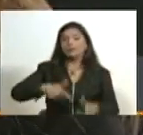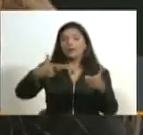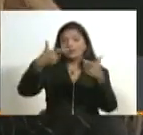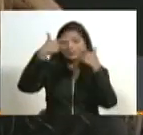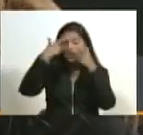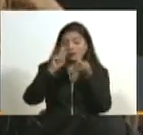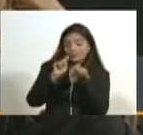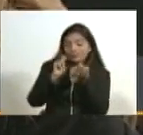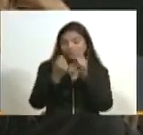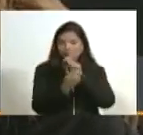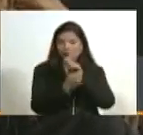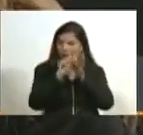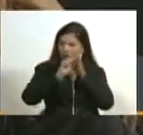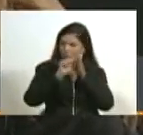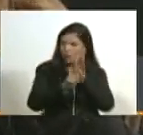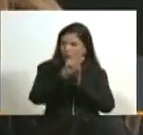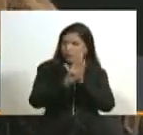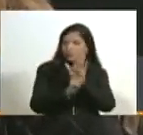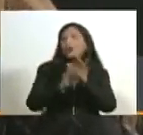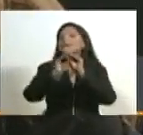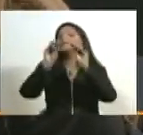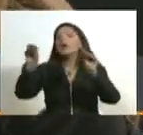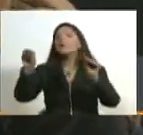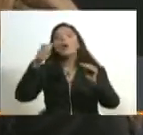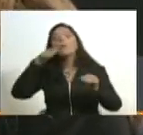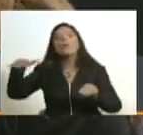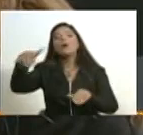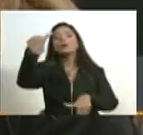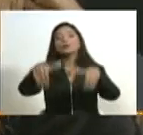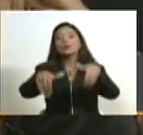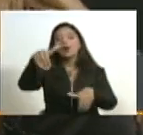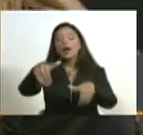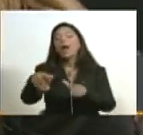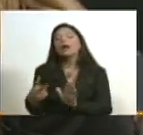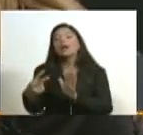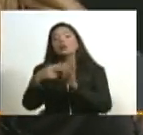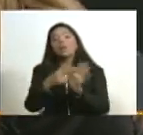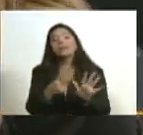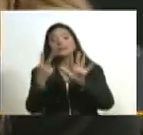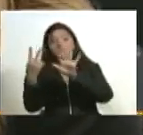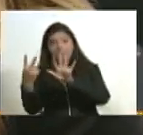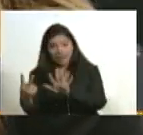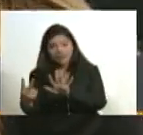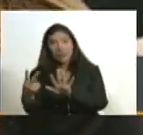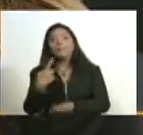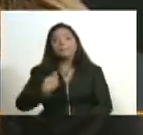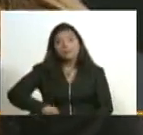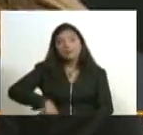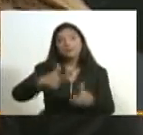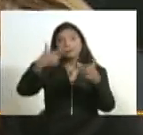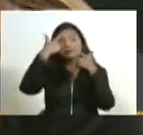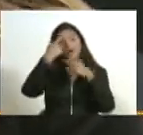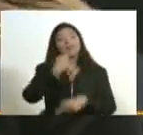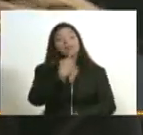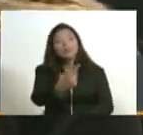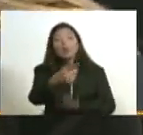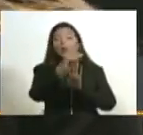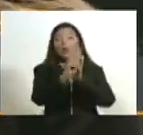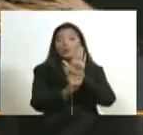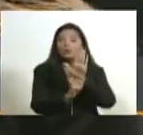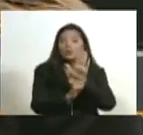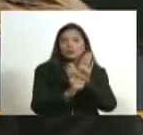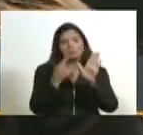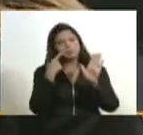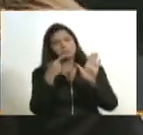la Constitución, llamó al voto popular. En el 2007, el presidente Chávez dijo que la Constitución no se